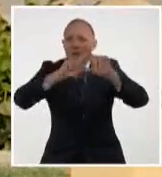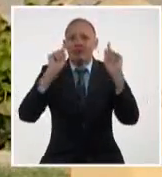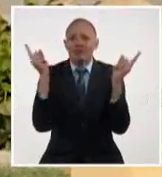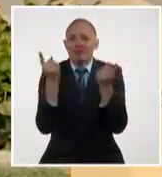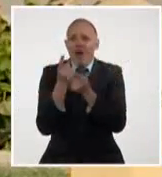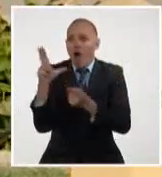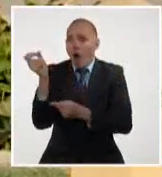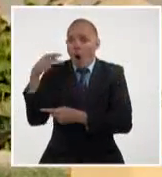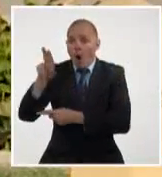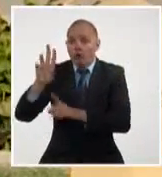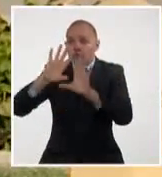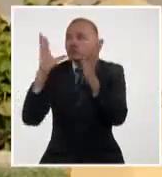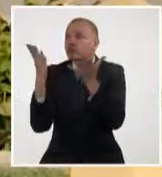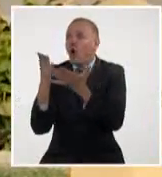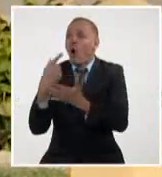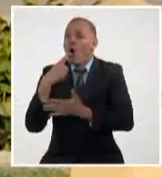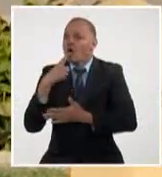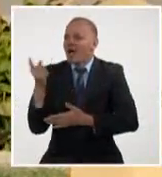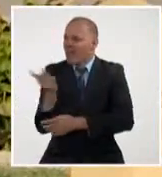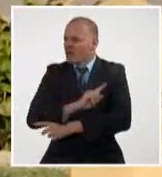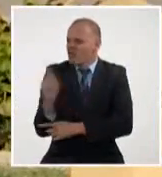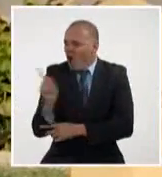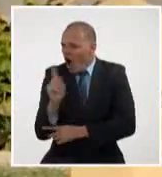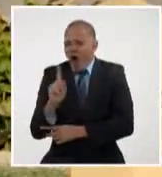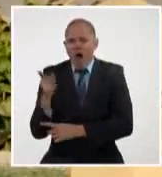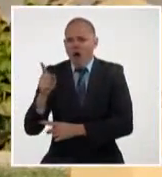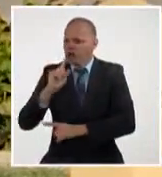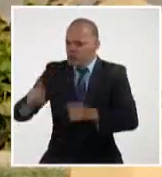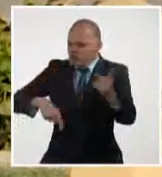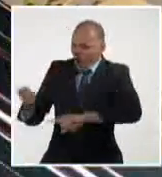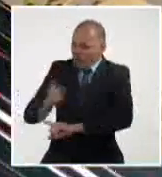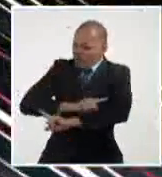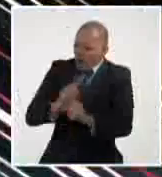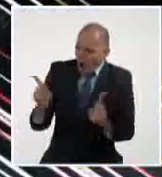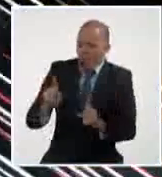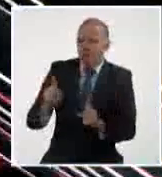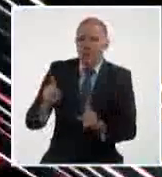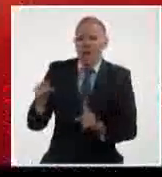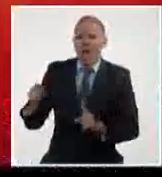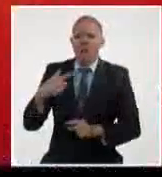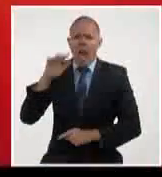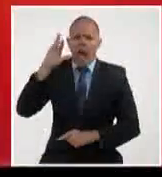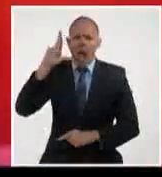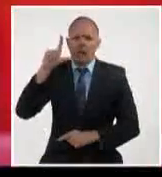al genocidio en Gaza? Lisbeth Aviague nos explica en su informe.